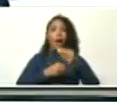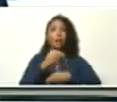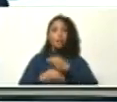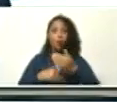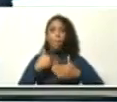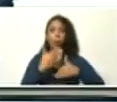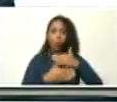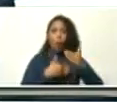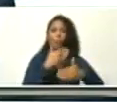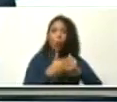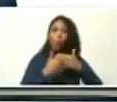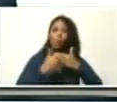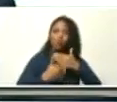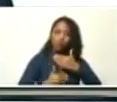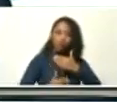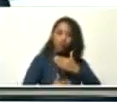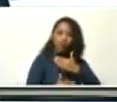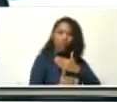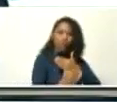avanzando,